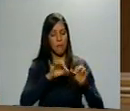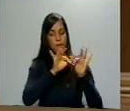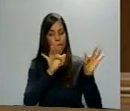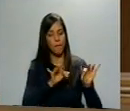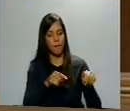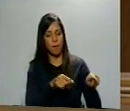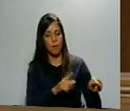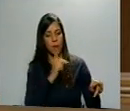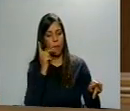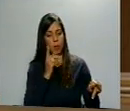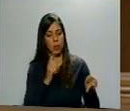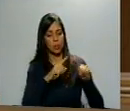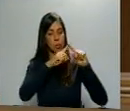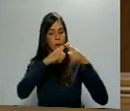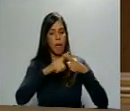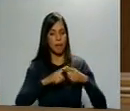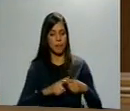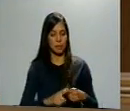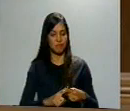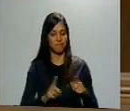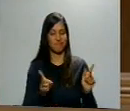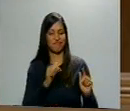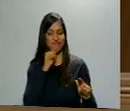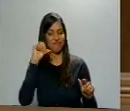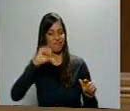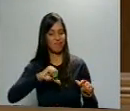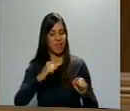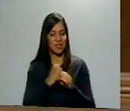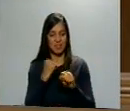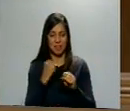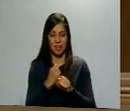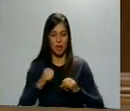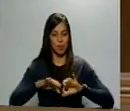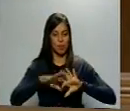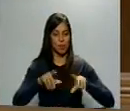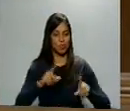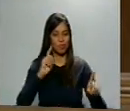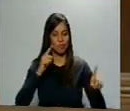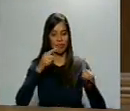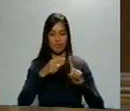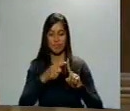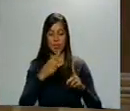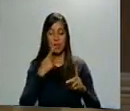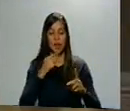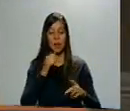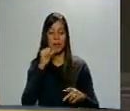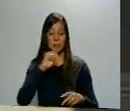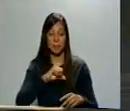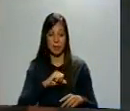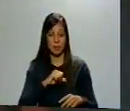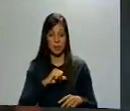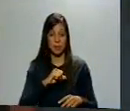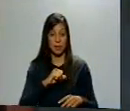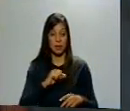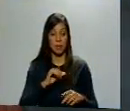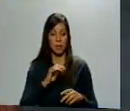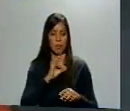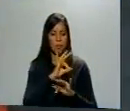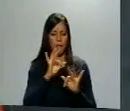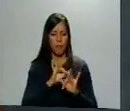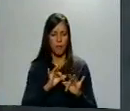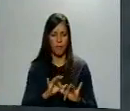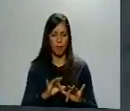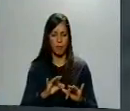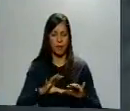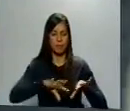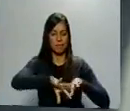organización político-administrativa no ha asegurado los fines para los cuales fueron creados, generando un modelo de